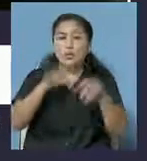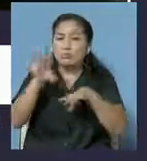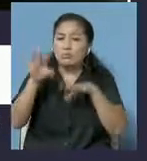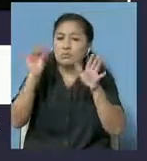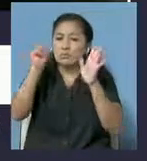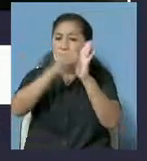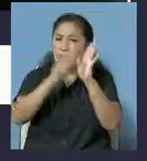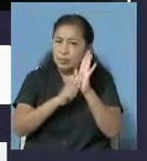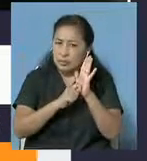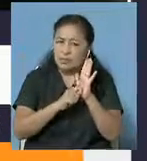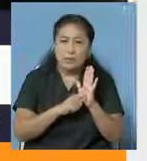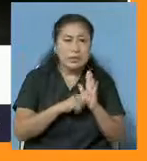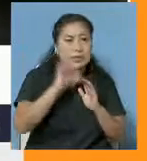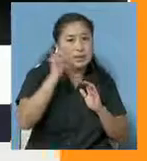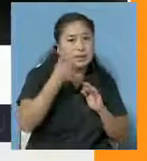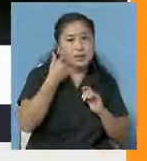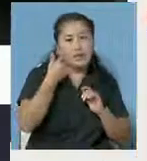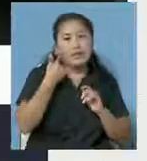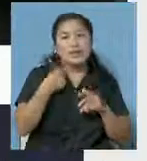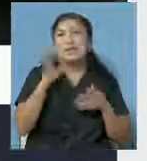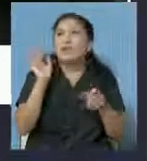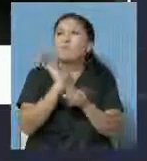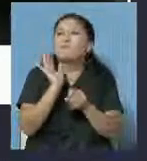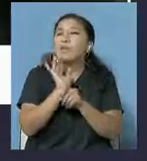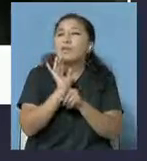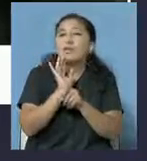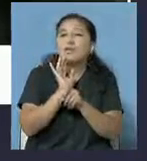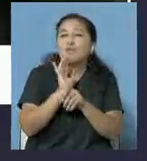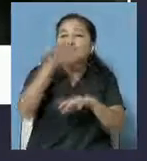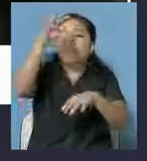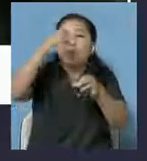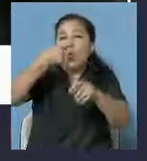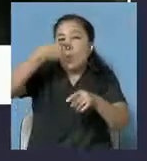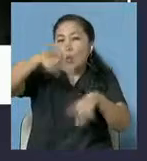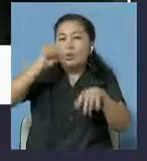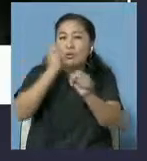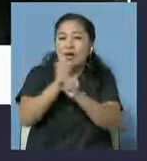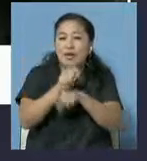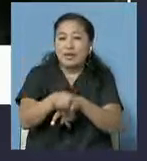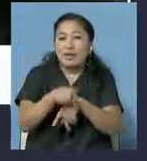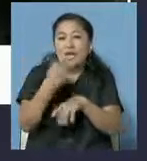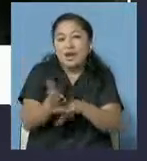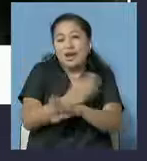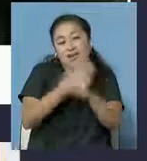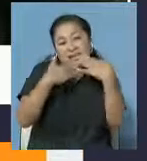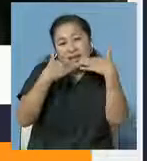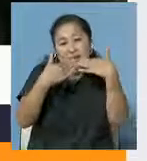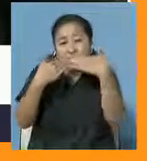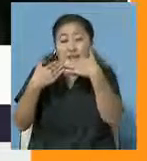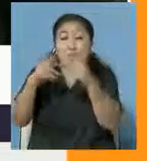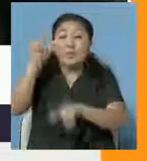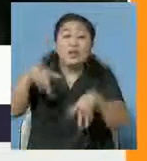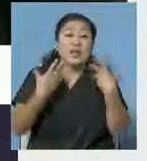Lobo. Sí, mirá, sería la frutillita del postre, ¿no? Yo siempre digo, ya de antemano estoy agradeciendo para